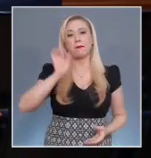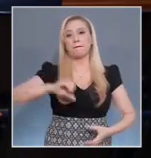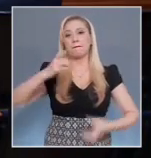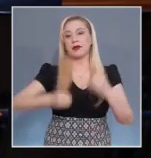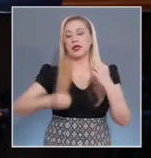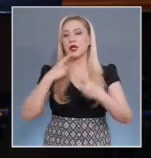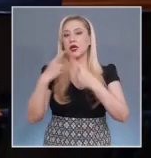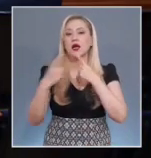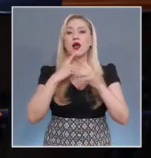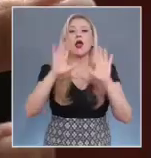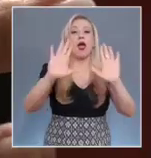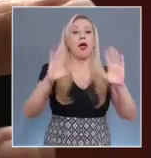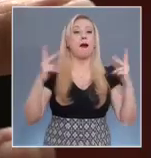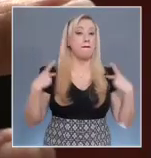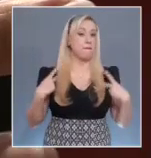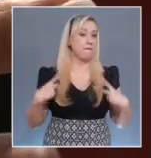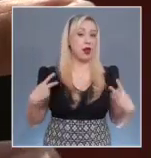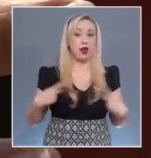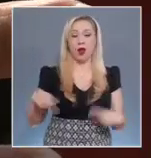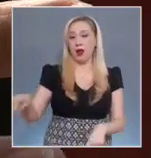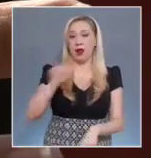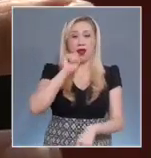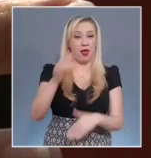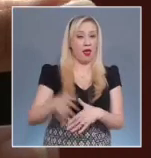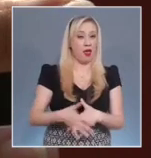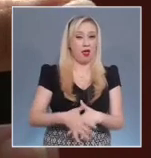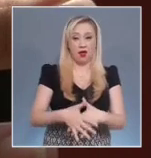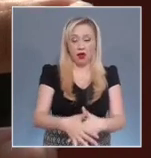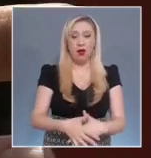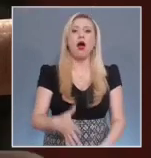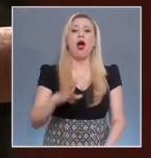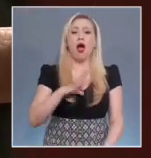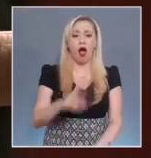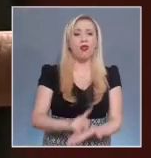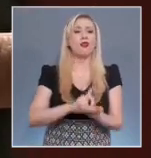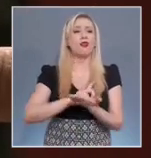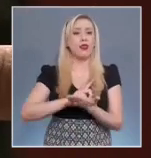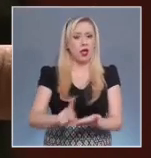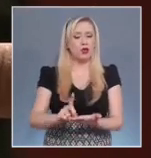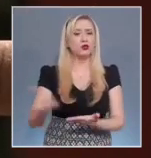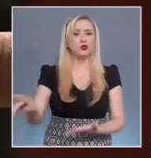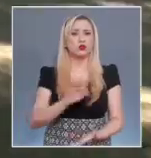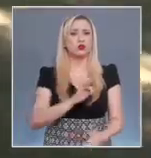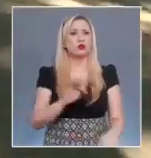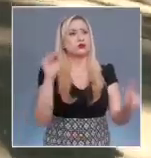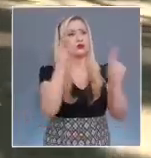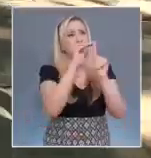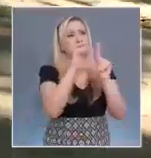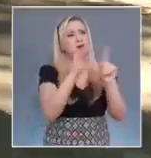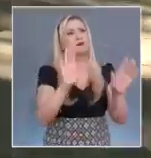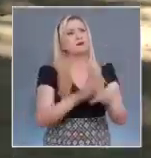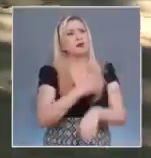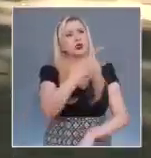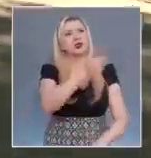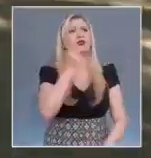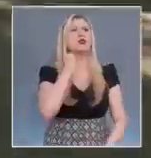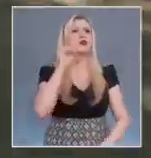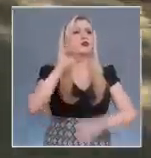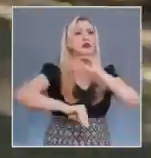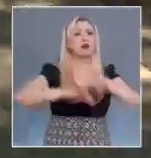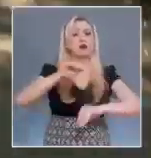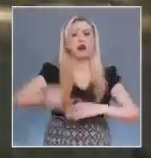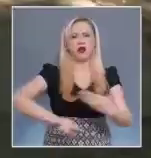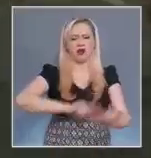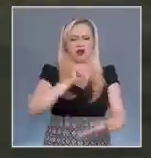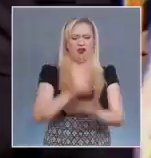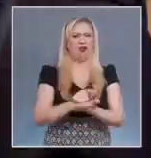no esté embarazada, tiene el derecho a cuestionar por la vía constitucional la forma en la que el legislador decidió criminalizar la conducta,